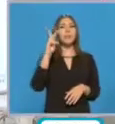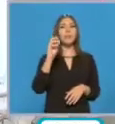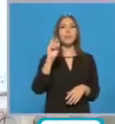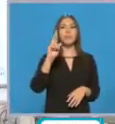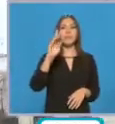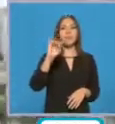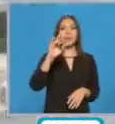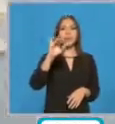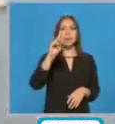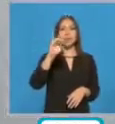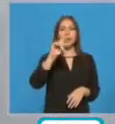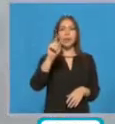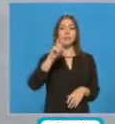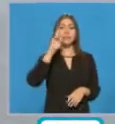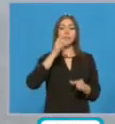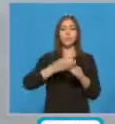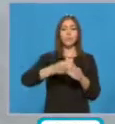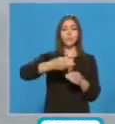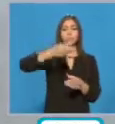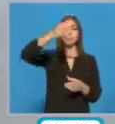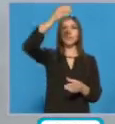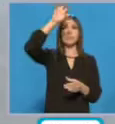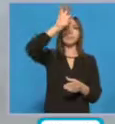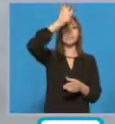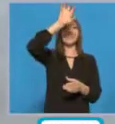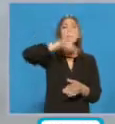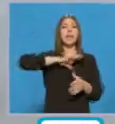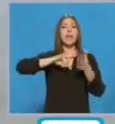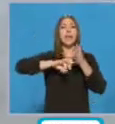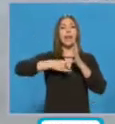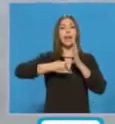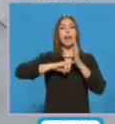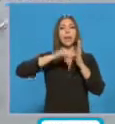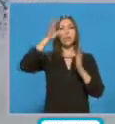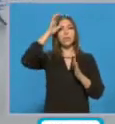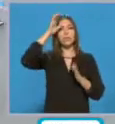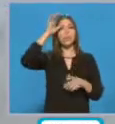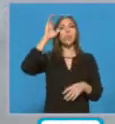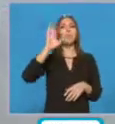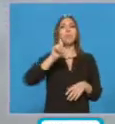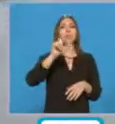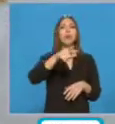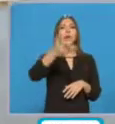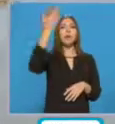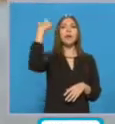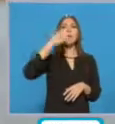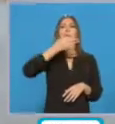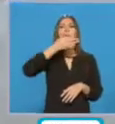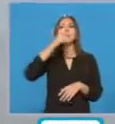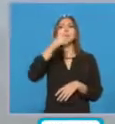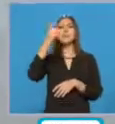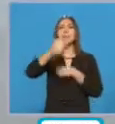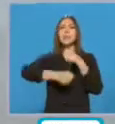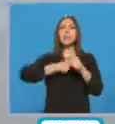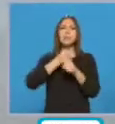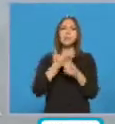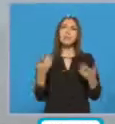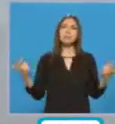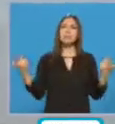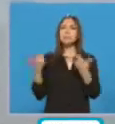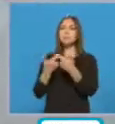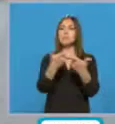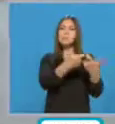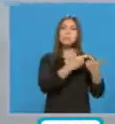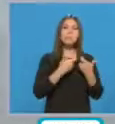también, recordemos que la colonia china, para las fiestas del centenario, dijo, vamos a hacer una cooperación y donamos un